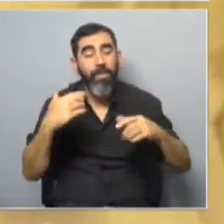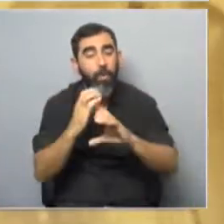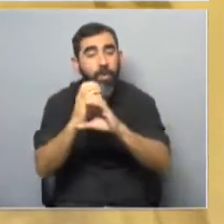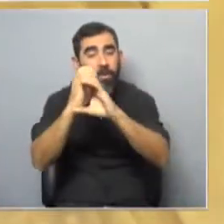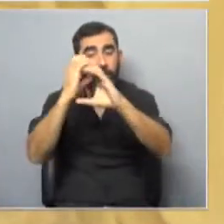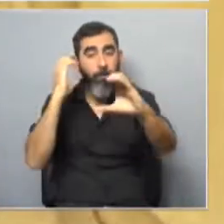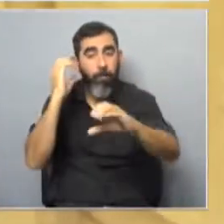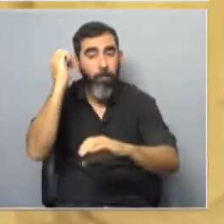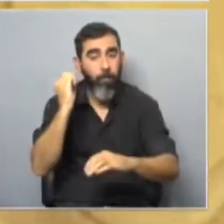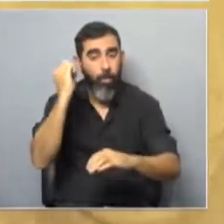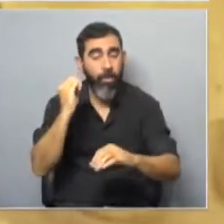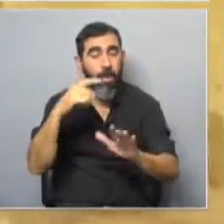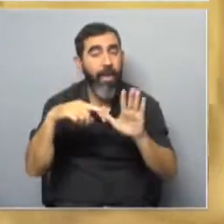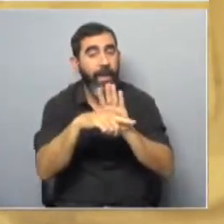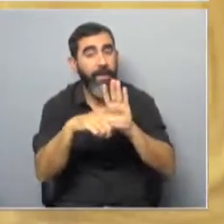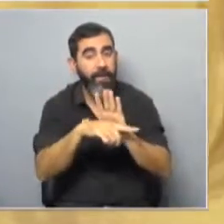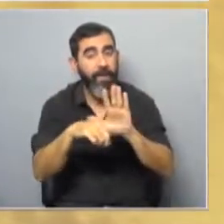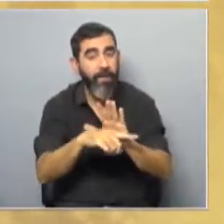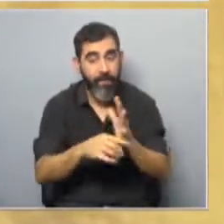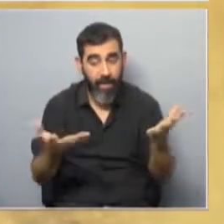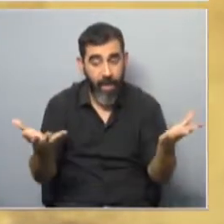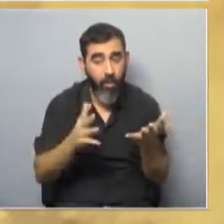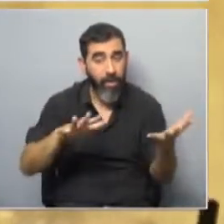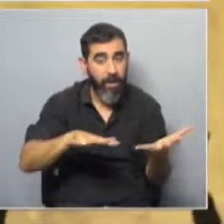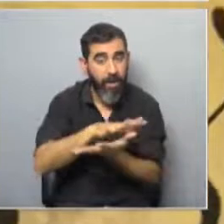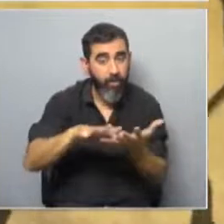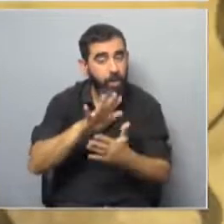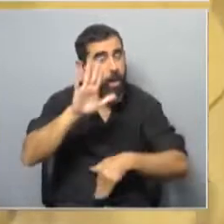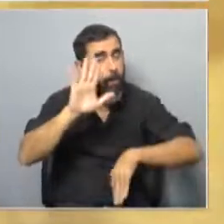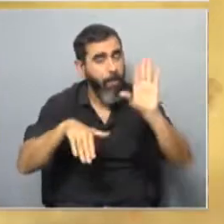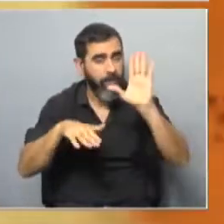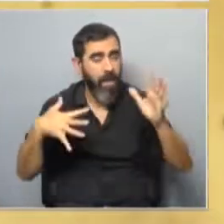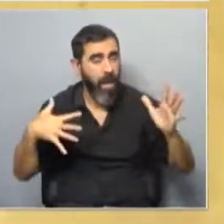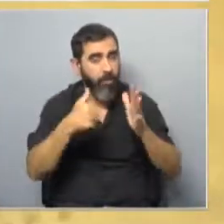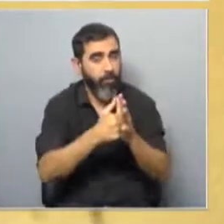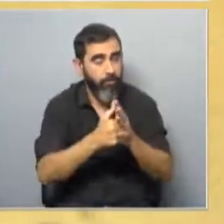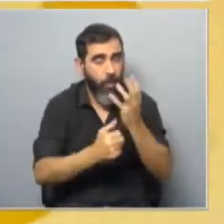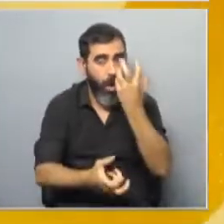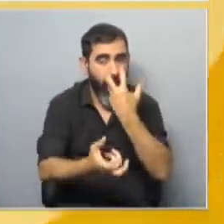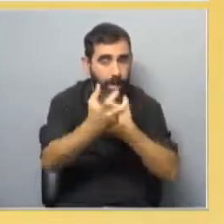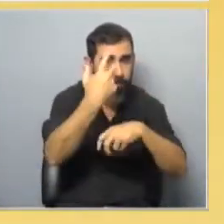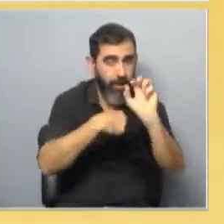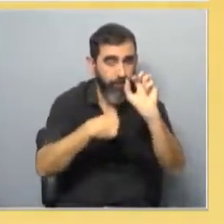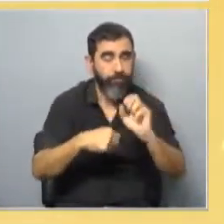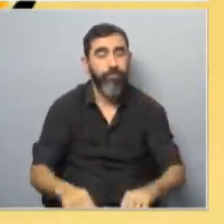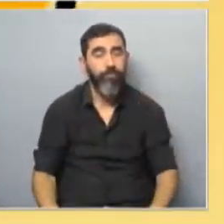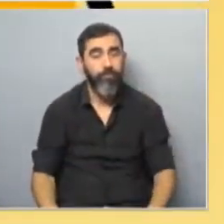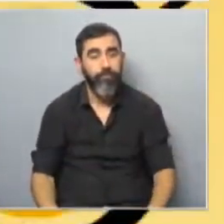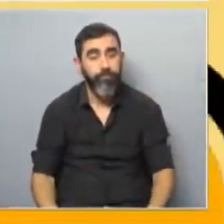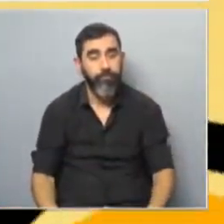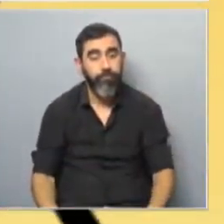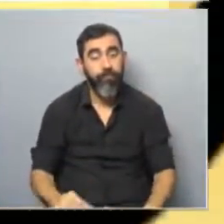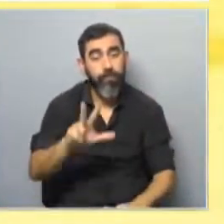decía Hugo, en la zona este es la zona donde se registran más atropellos de fauna. Y bueno, pudieron conseguir que en